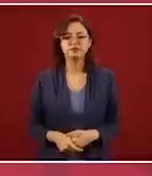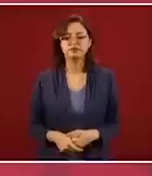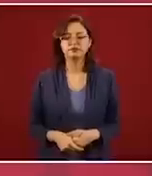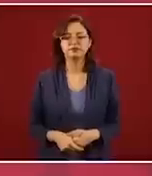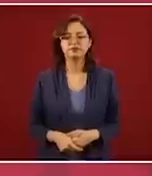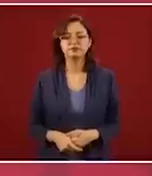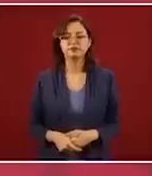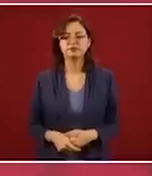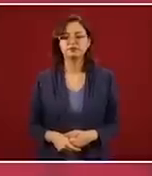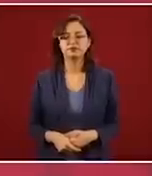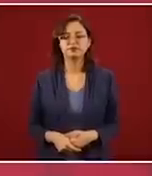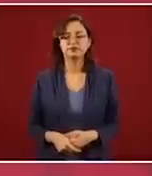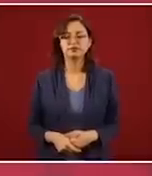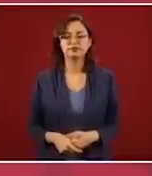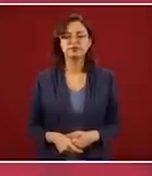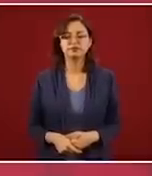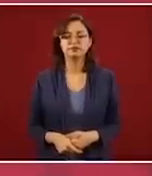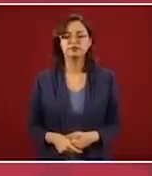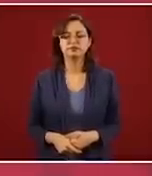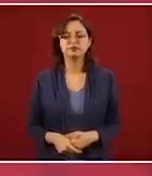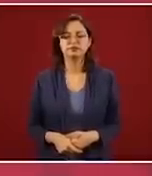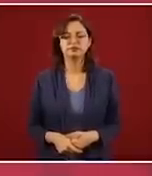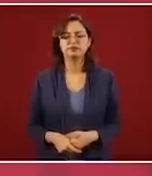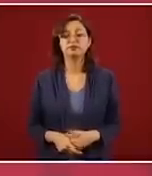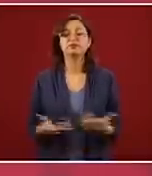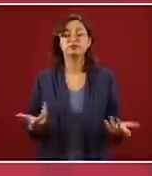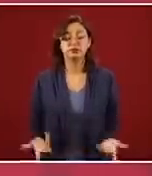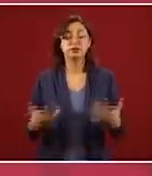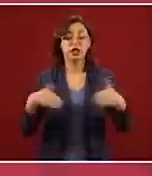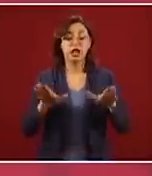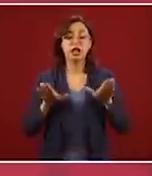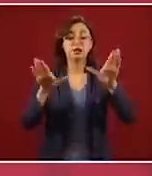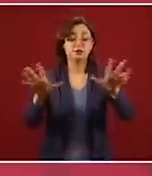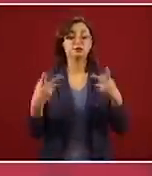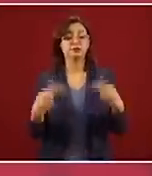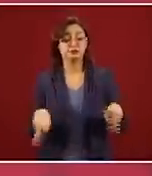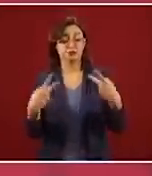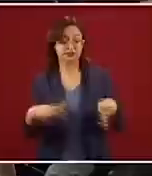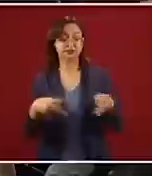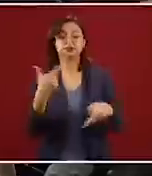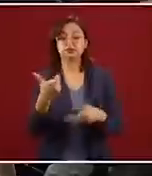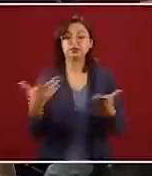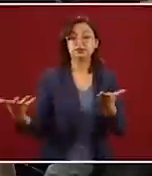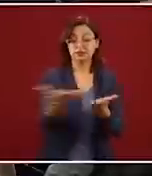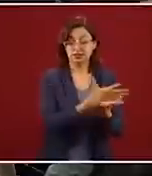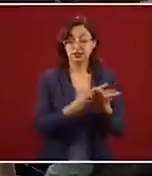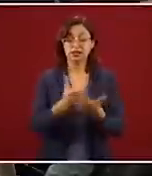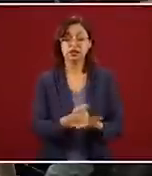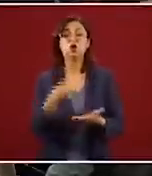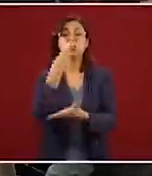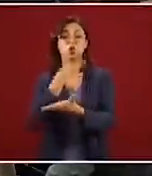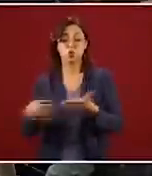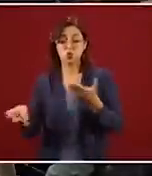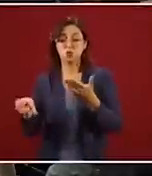precisamente porque lo que se obtenga por la venta del avión se va a utilizar para esto, para